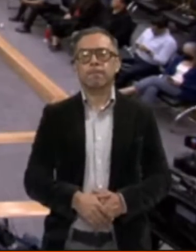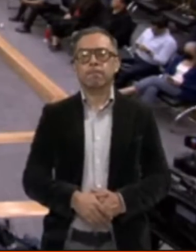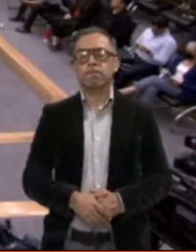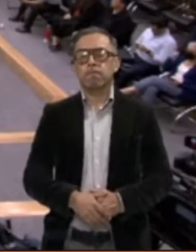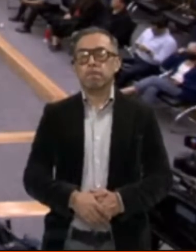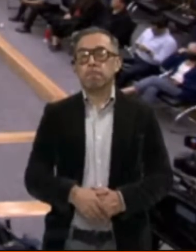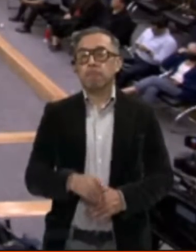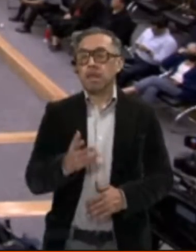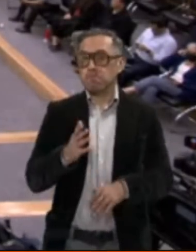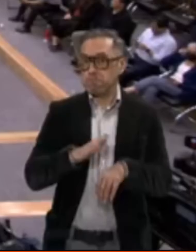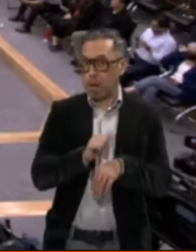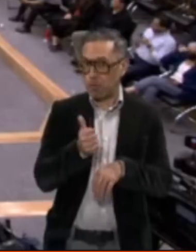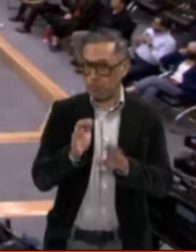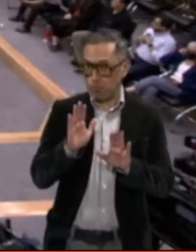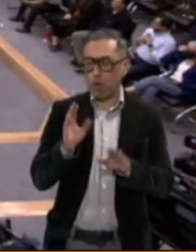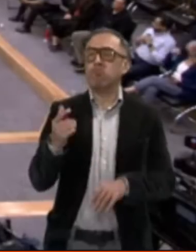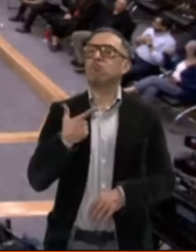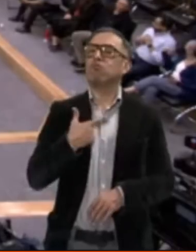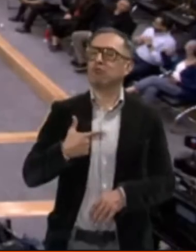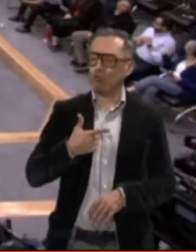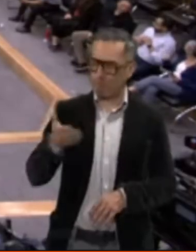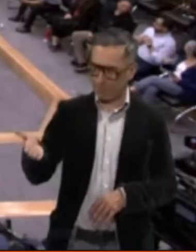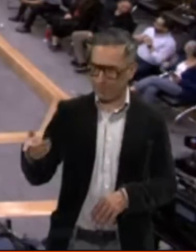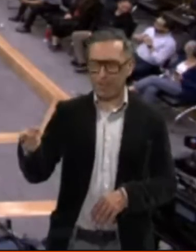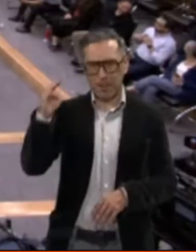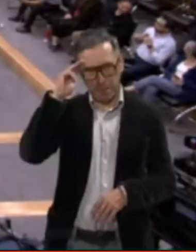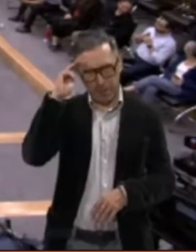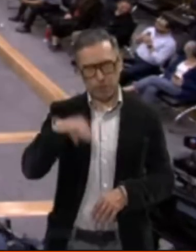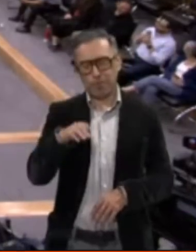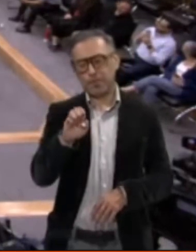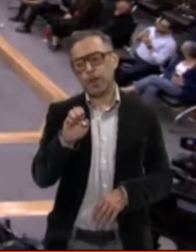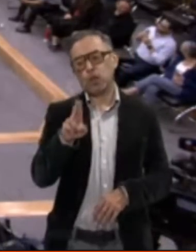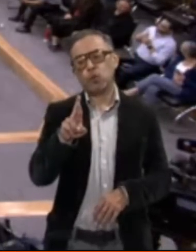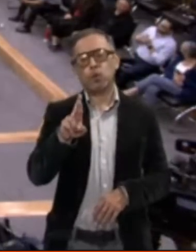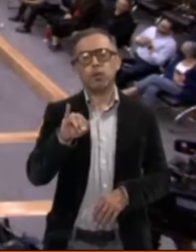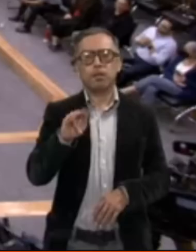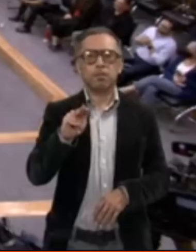Bien, si no hay más intervenciones, con mucho gusto tiene la palabra el maestro Eurípides Flores.